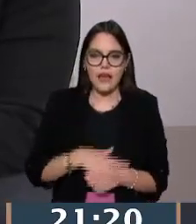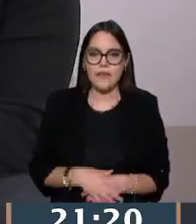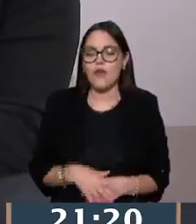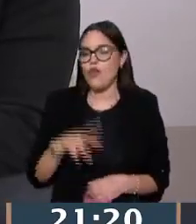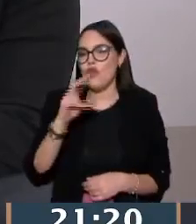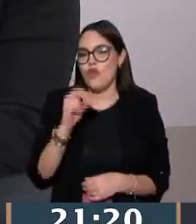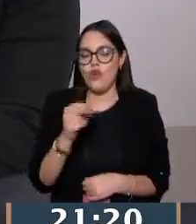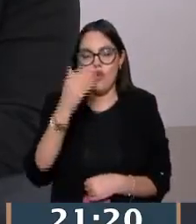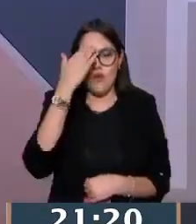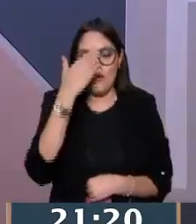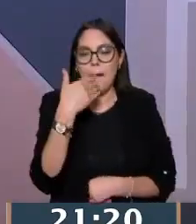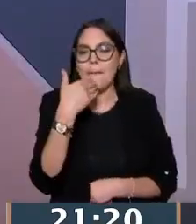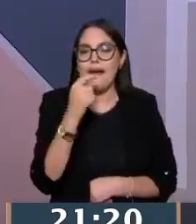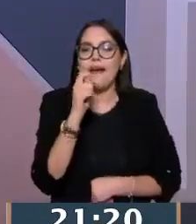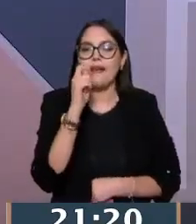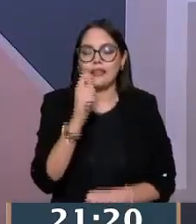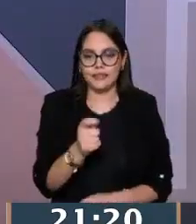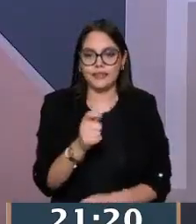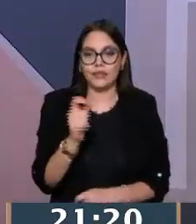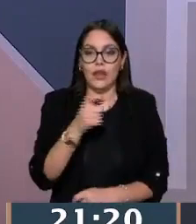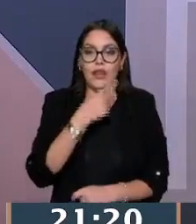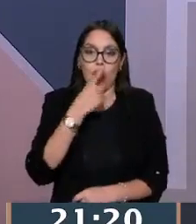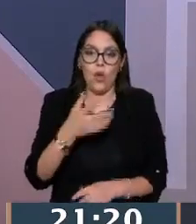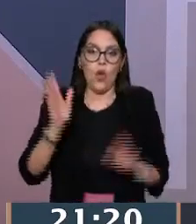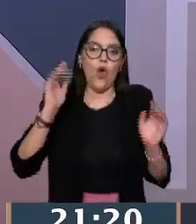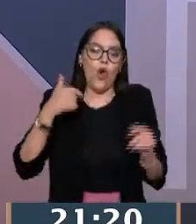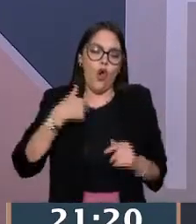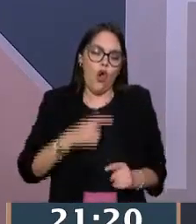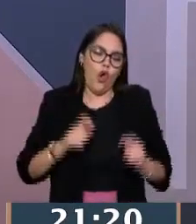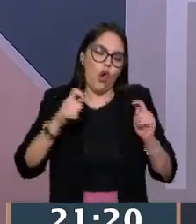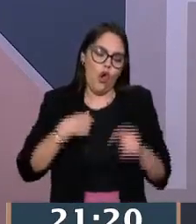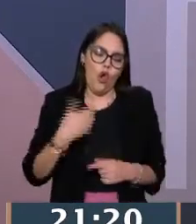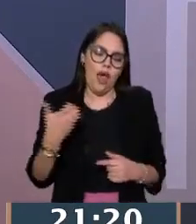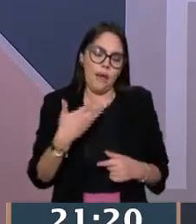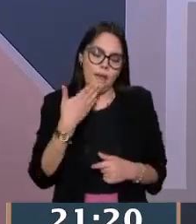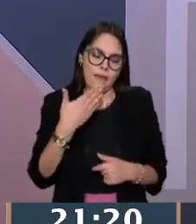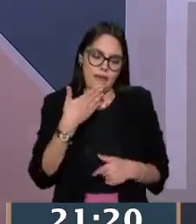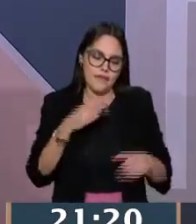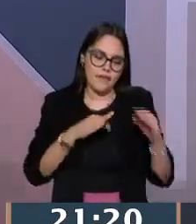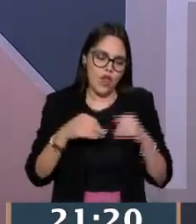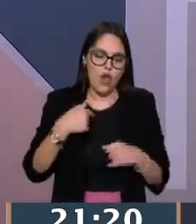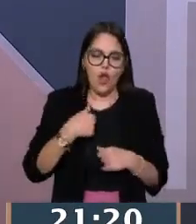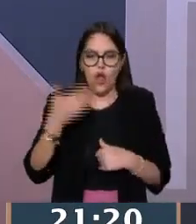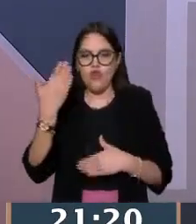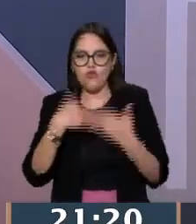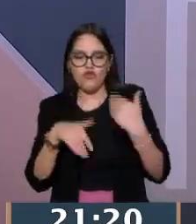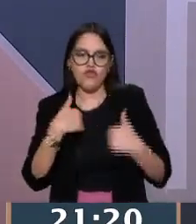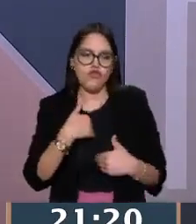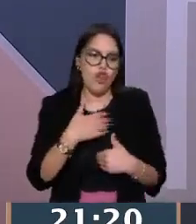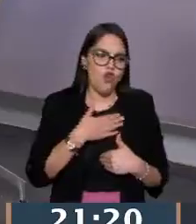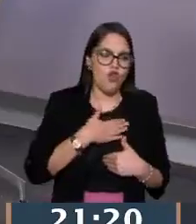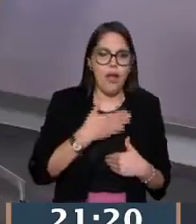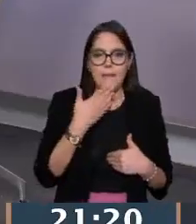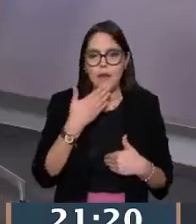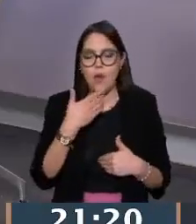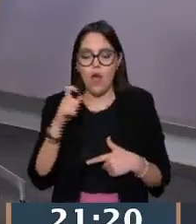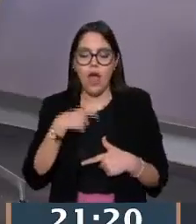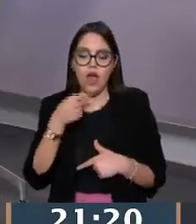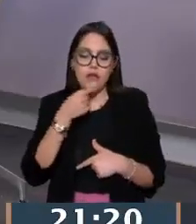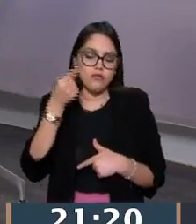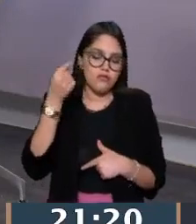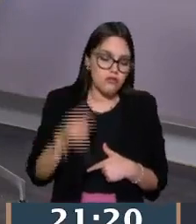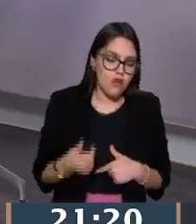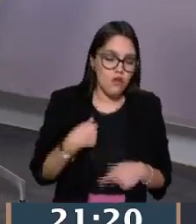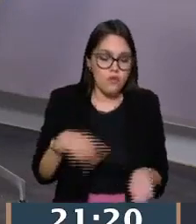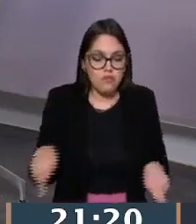desconoce justamente porque parte del supuesto de que pues yo me lo merezco porque yo hice algo bueno, y yo y mi talento, y yo individual, y de chiquita, y casi